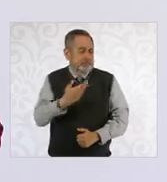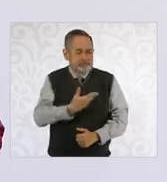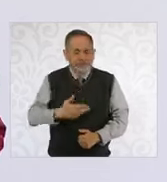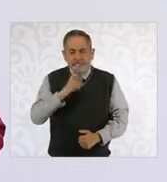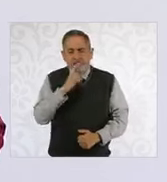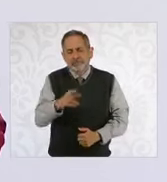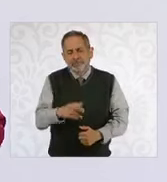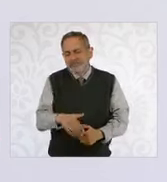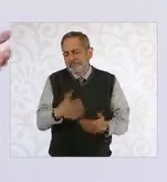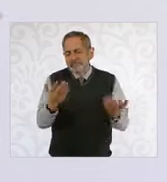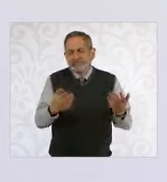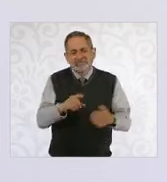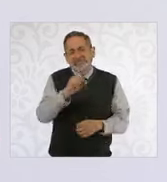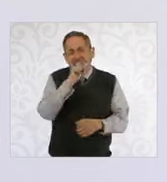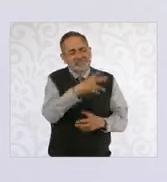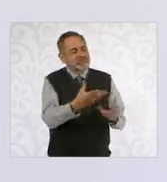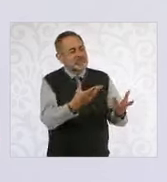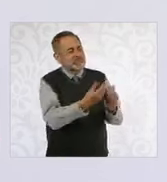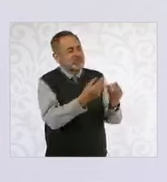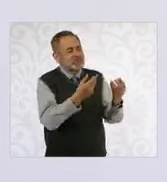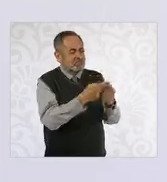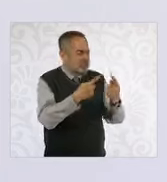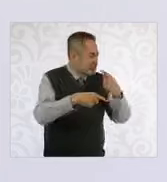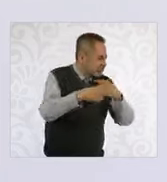de esta campaña que hay